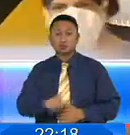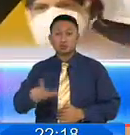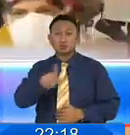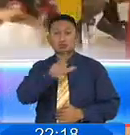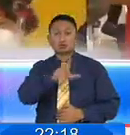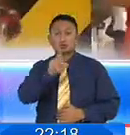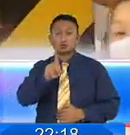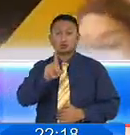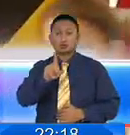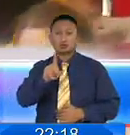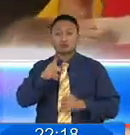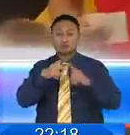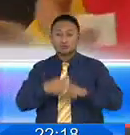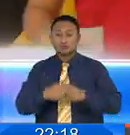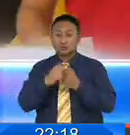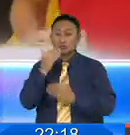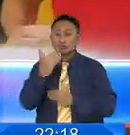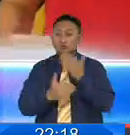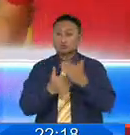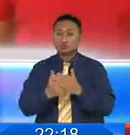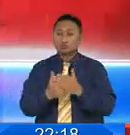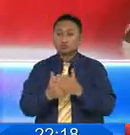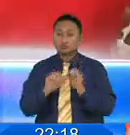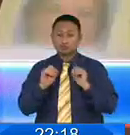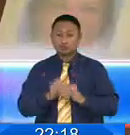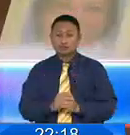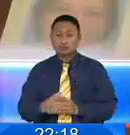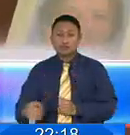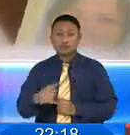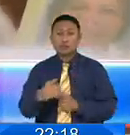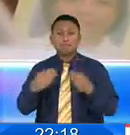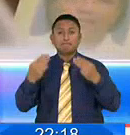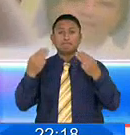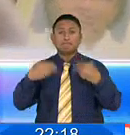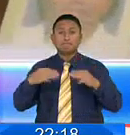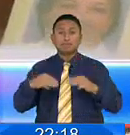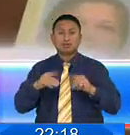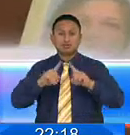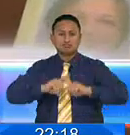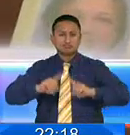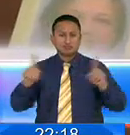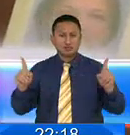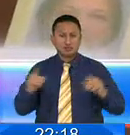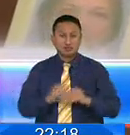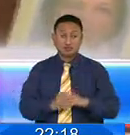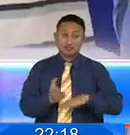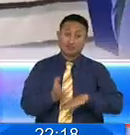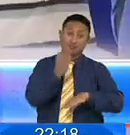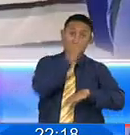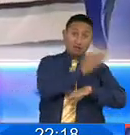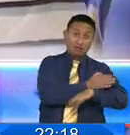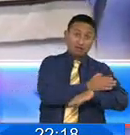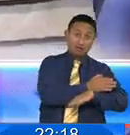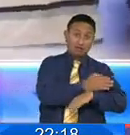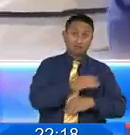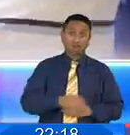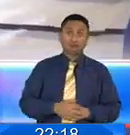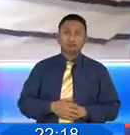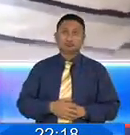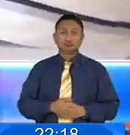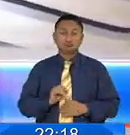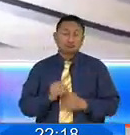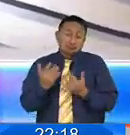31 inicia un nuevo plan de vacunación con una metodología un poco diferente a la con la que veníamos trabajando. Estamos